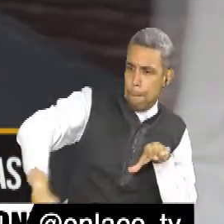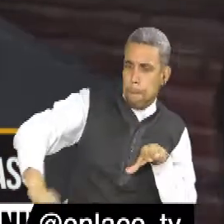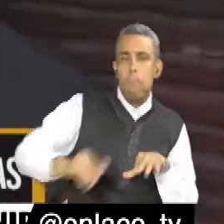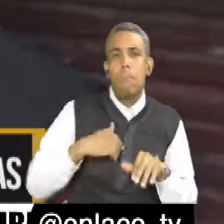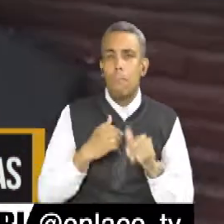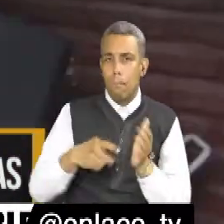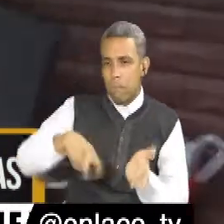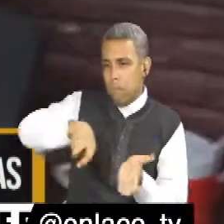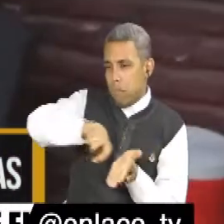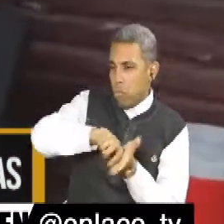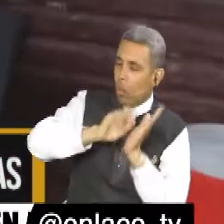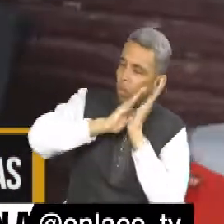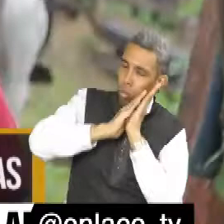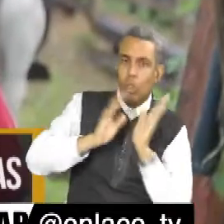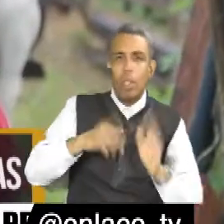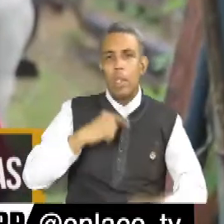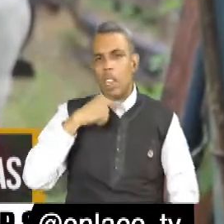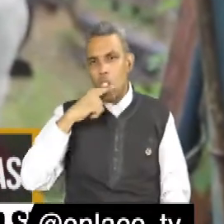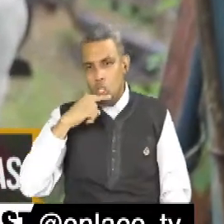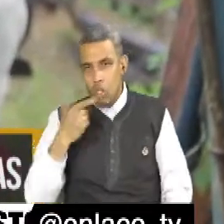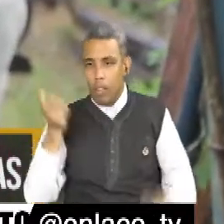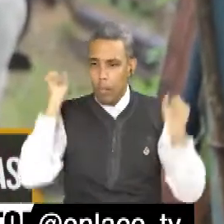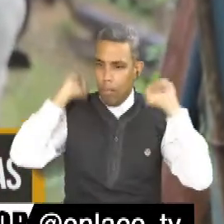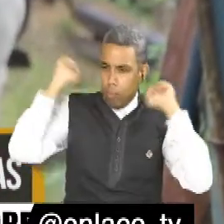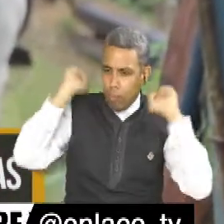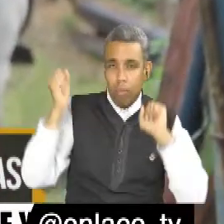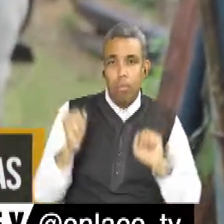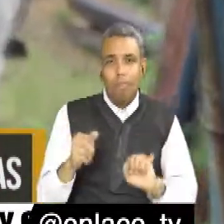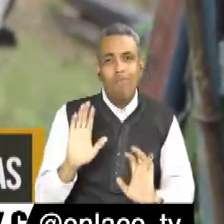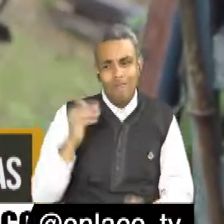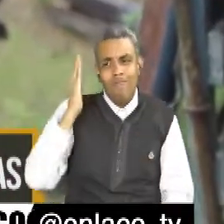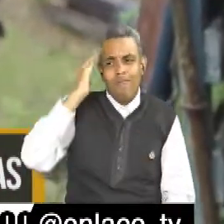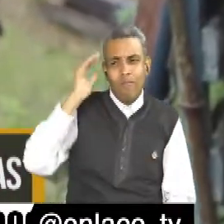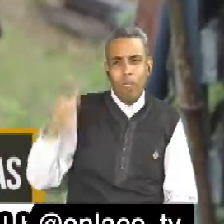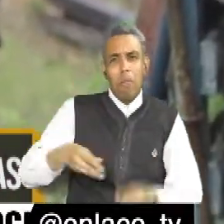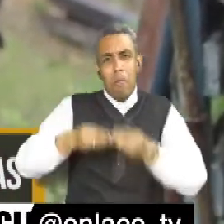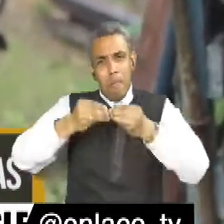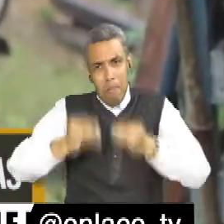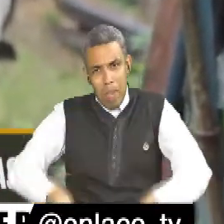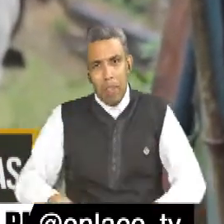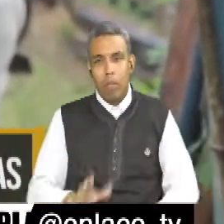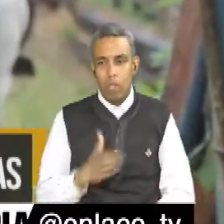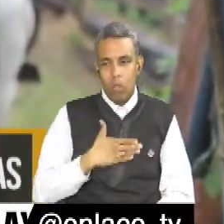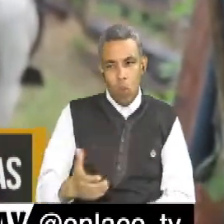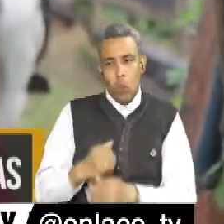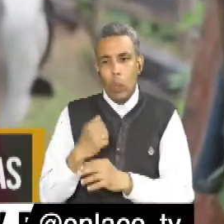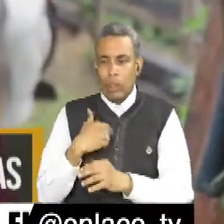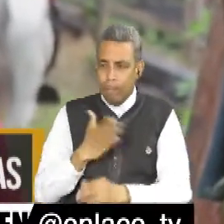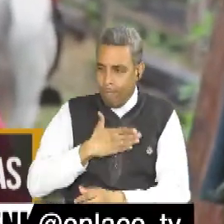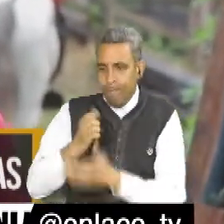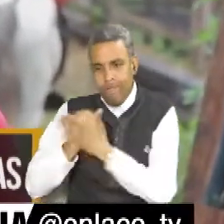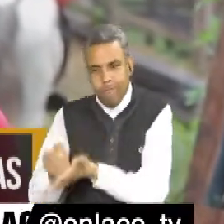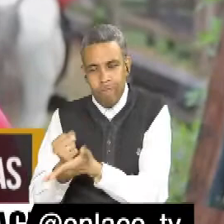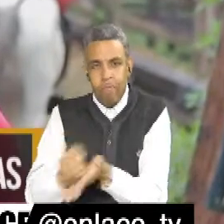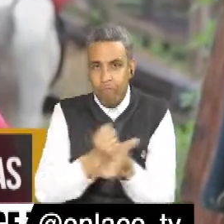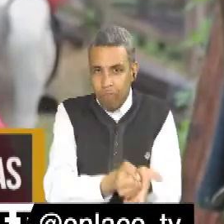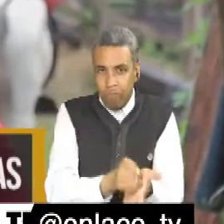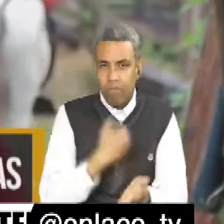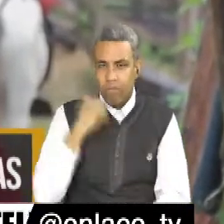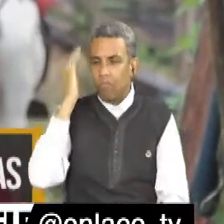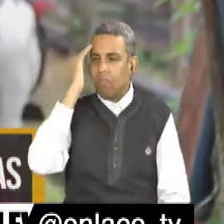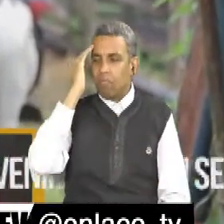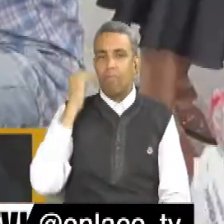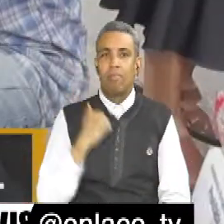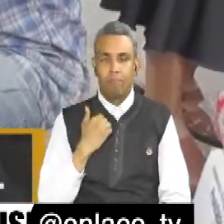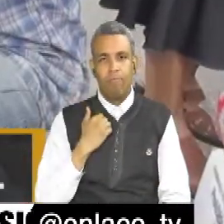ellos es de un gran valor porque pues han perdido muchas cositas. Entonces, como administración estamos haciendo presencia aquí en las diferentes familias que han